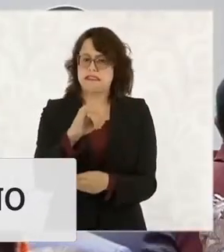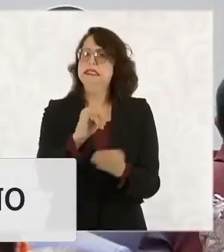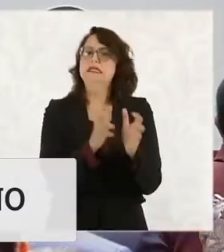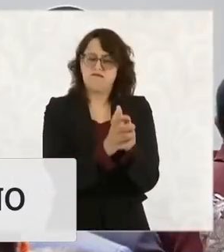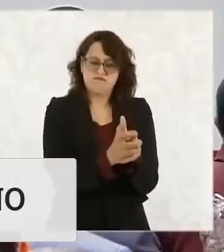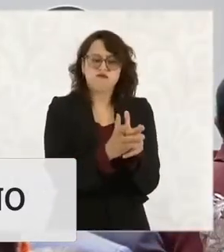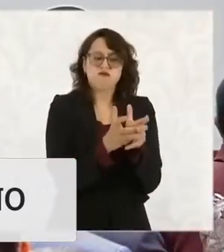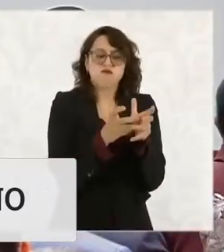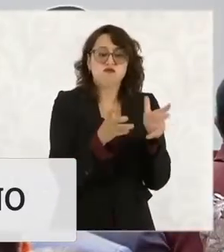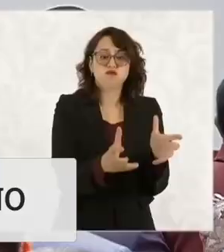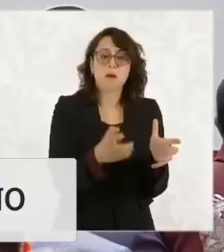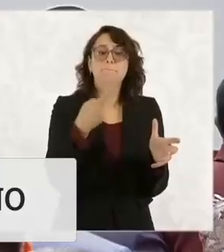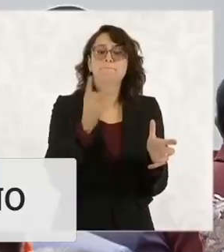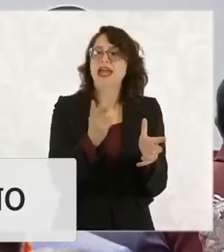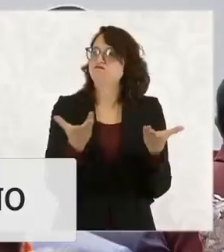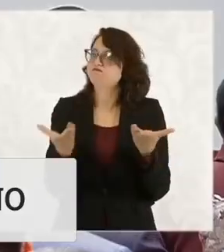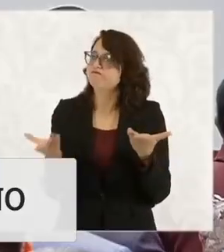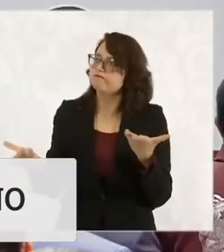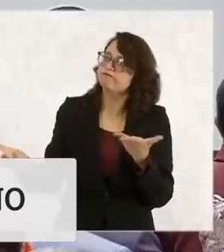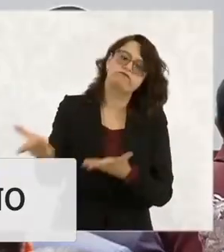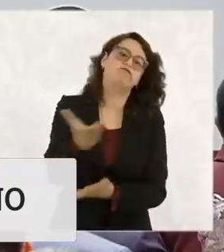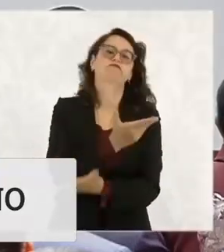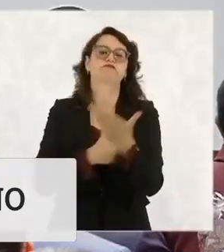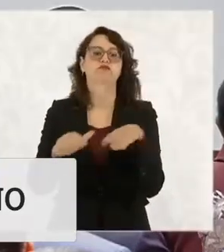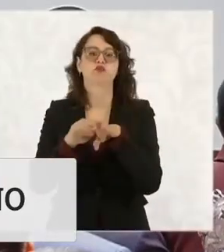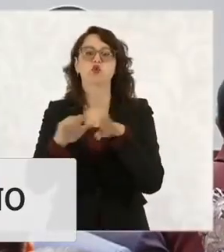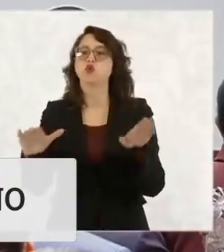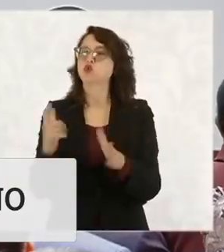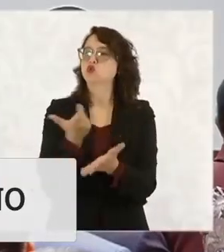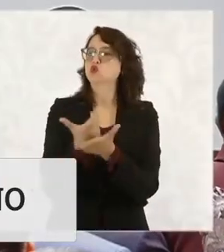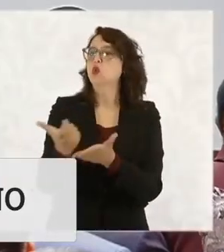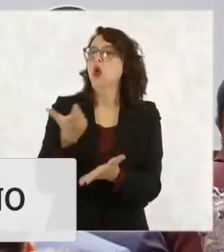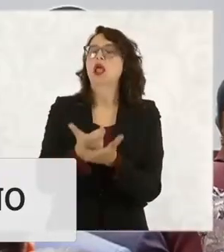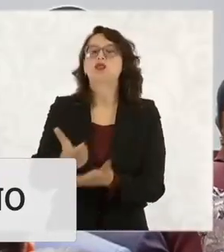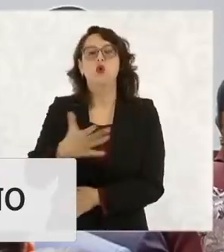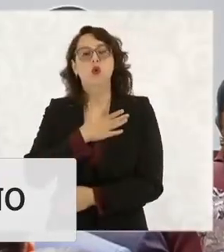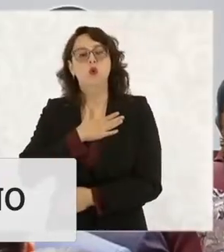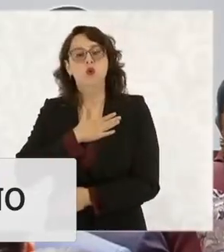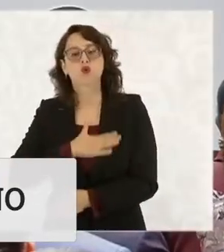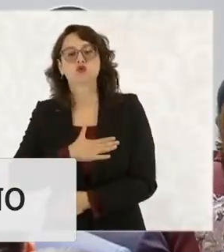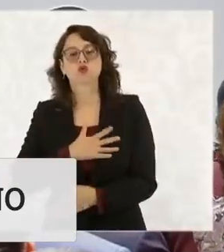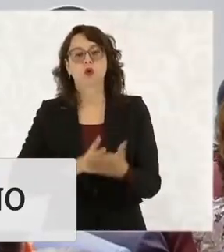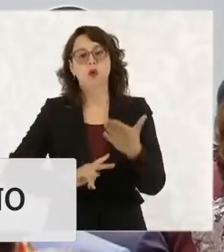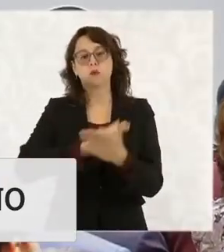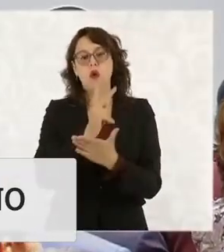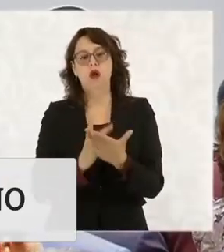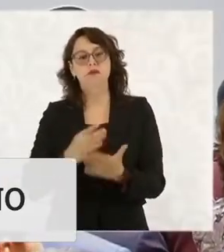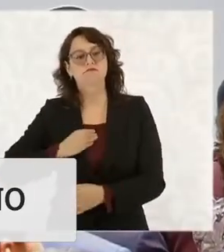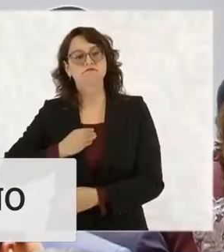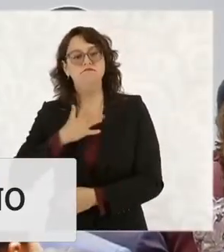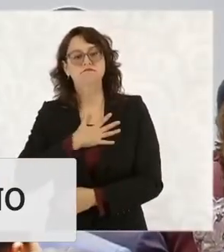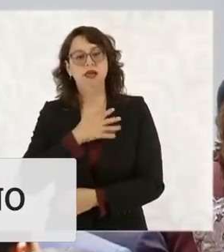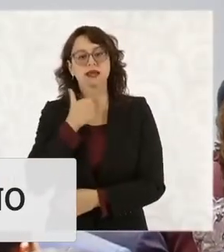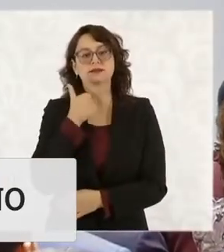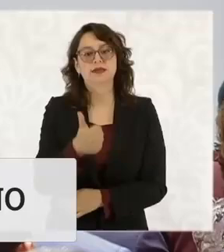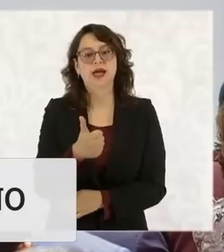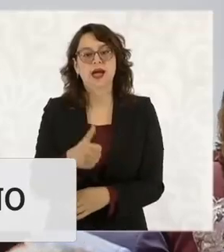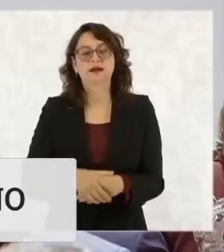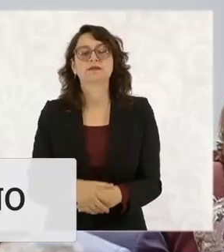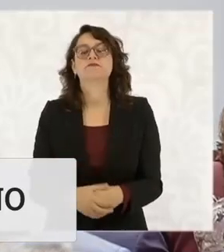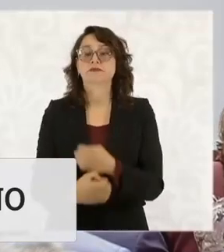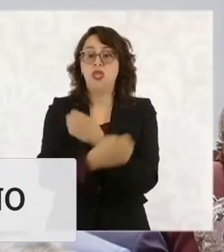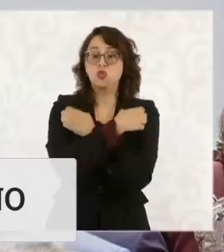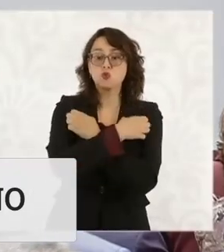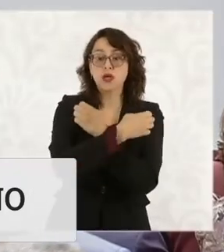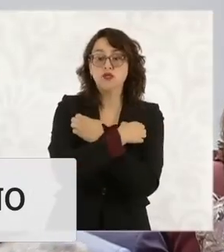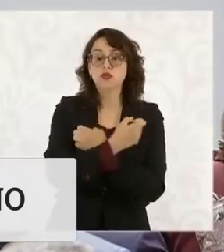impulsa la prosperidad compartida, con salarios justos y programas de bienestar. Fortalece la